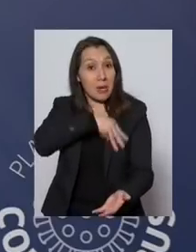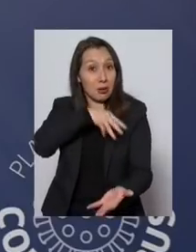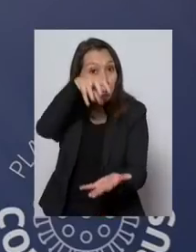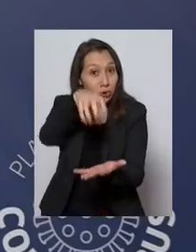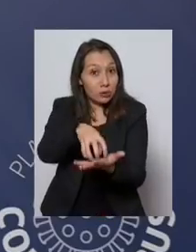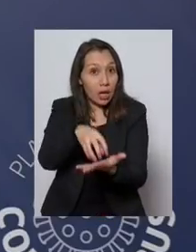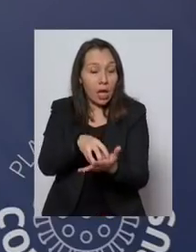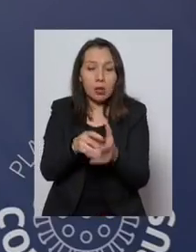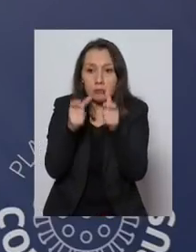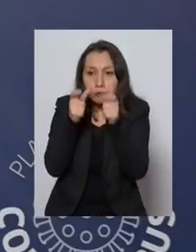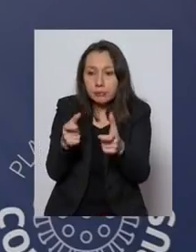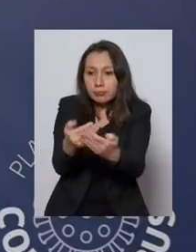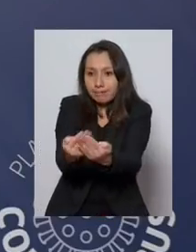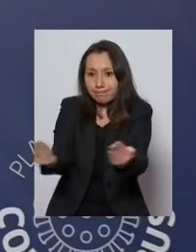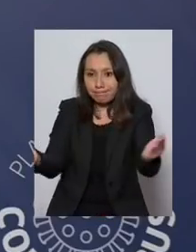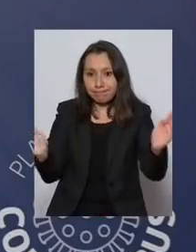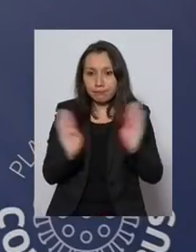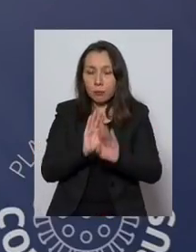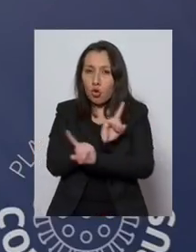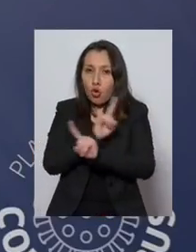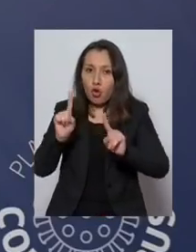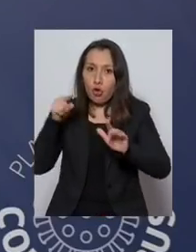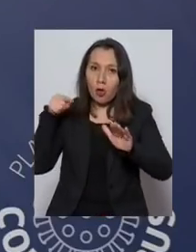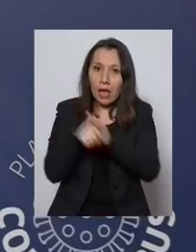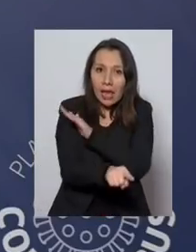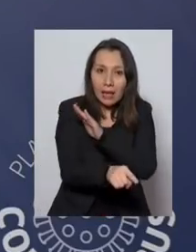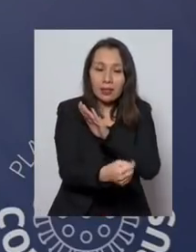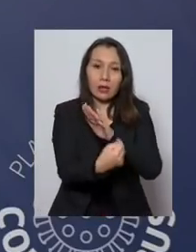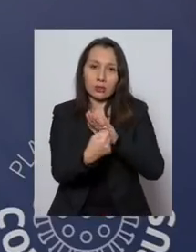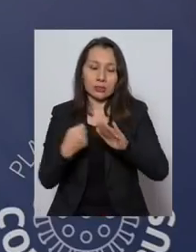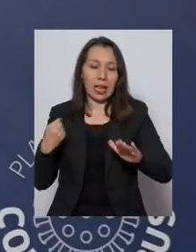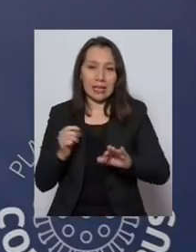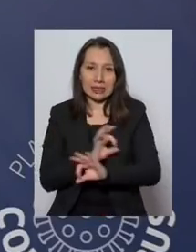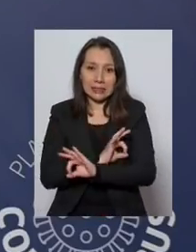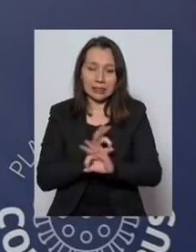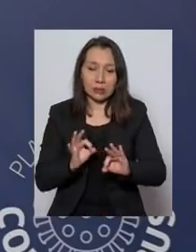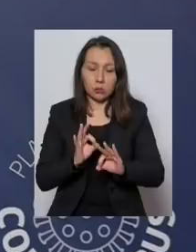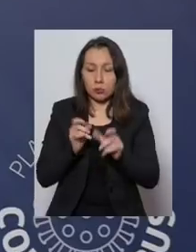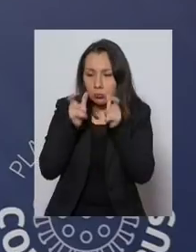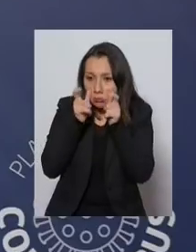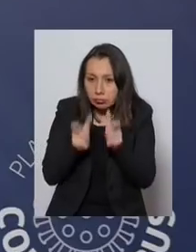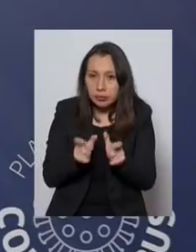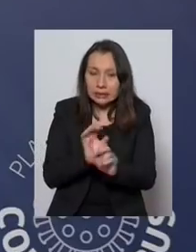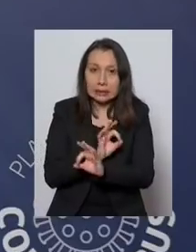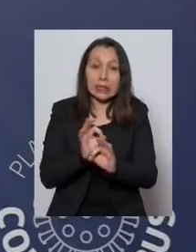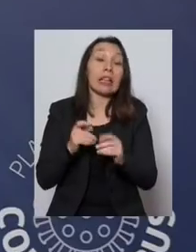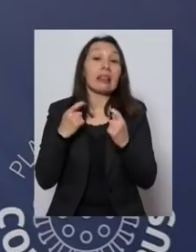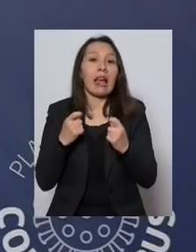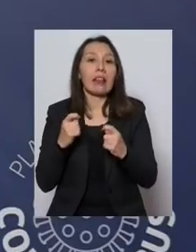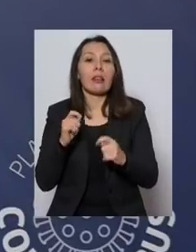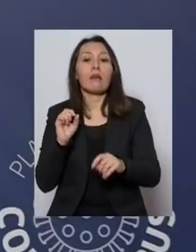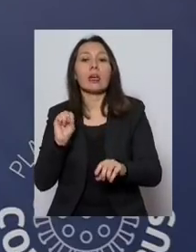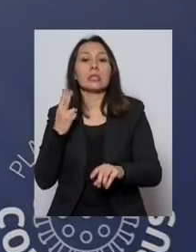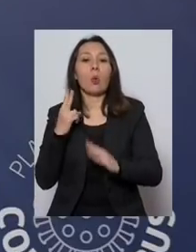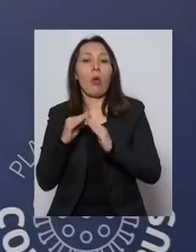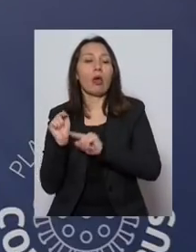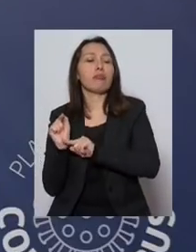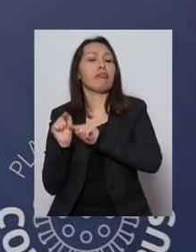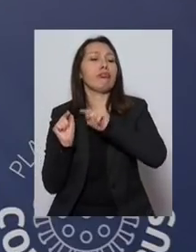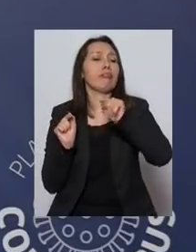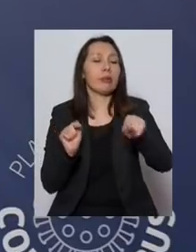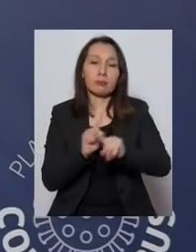metropolitana para no permitir que las personas ingresen o salgan y mucho menos que intenten ir a una